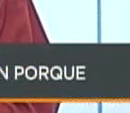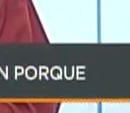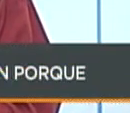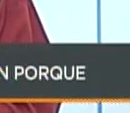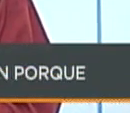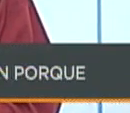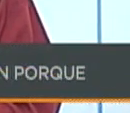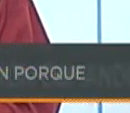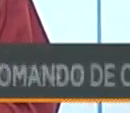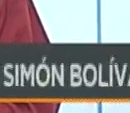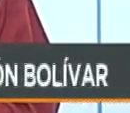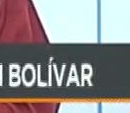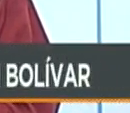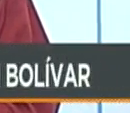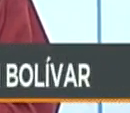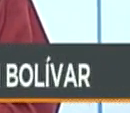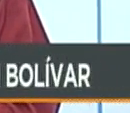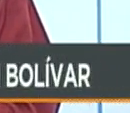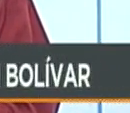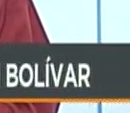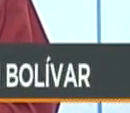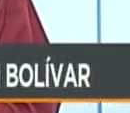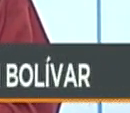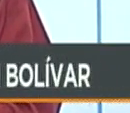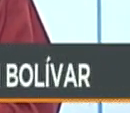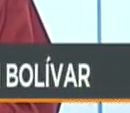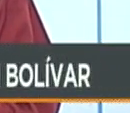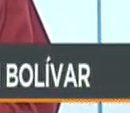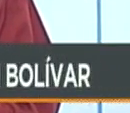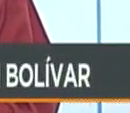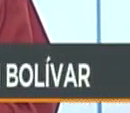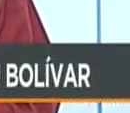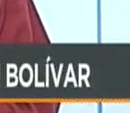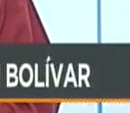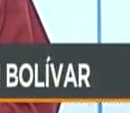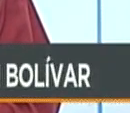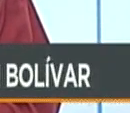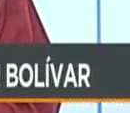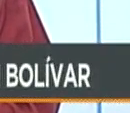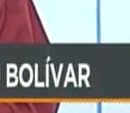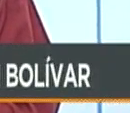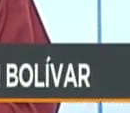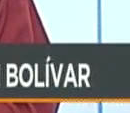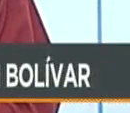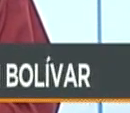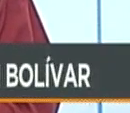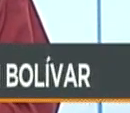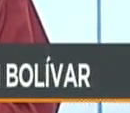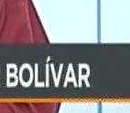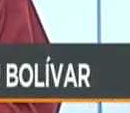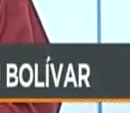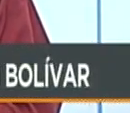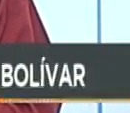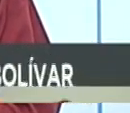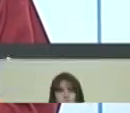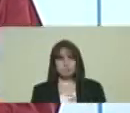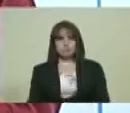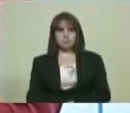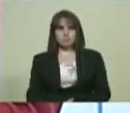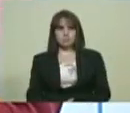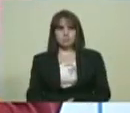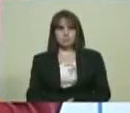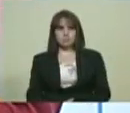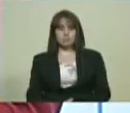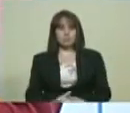a escribir una de las historias más grandes de las luchas políticas, de las luchas electorales y